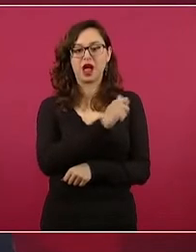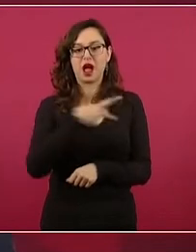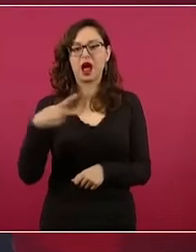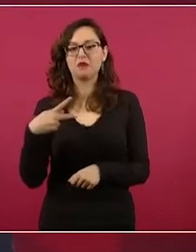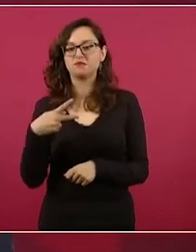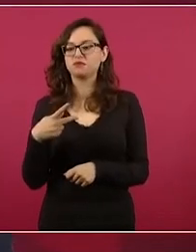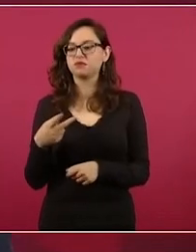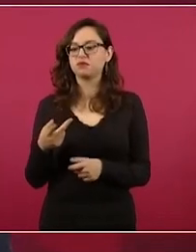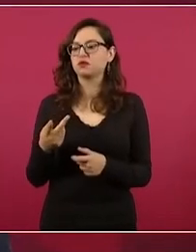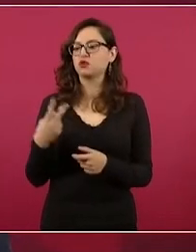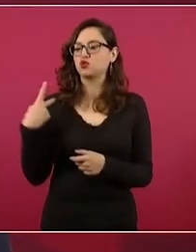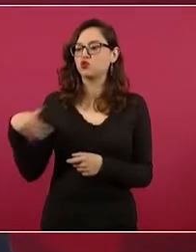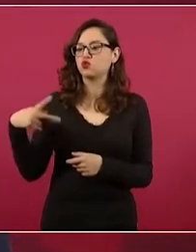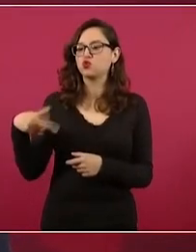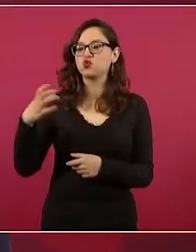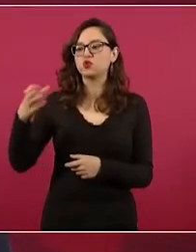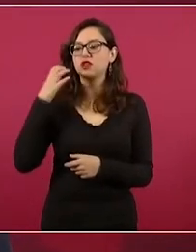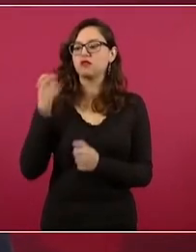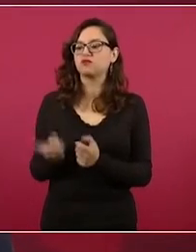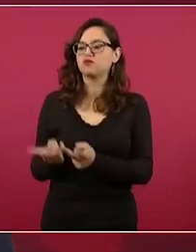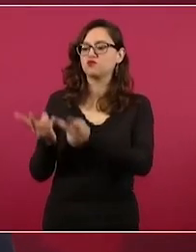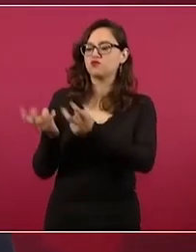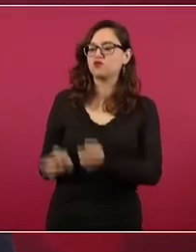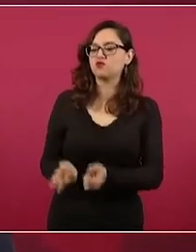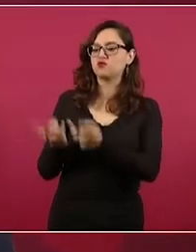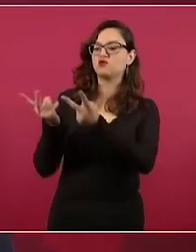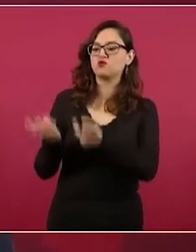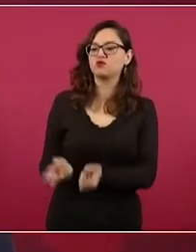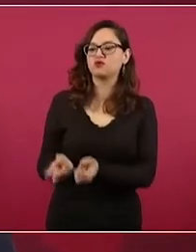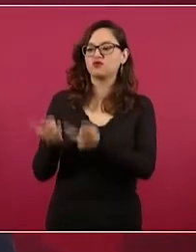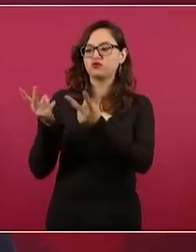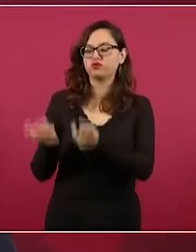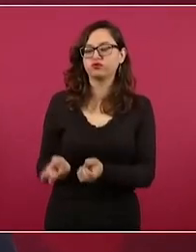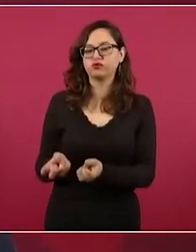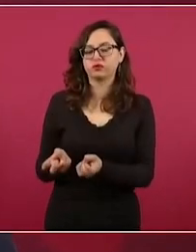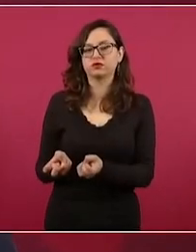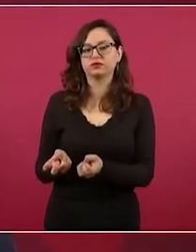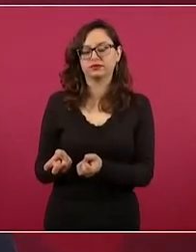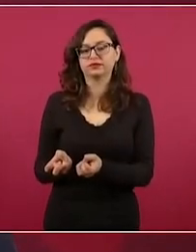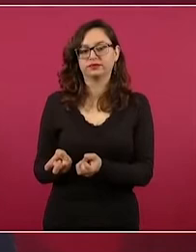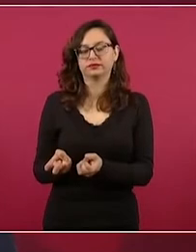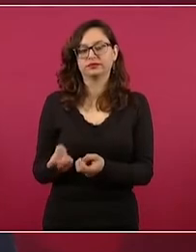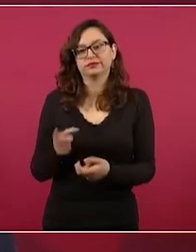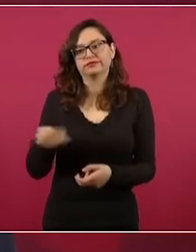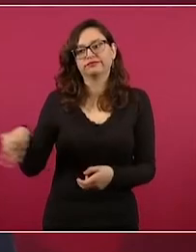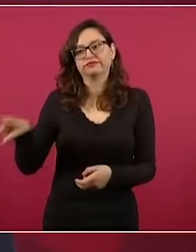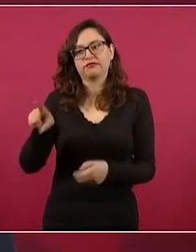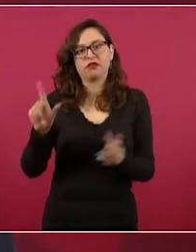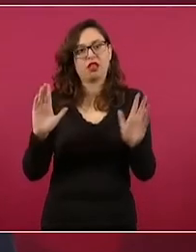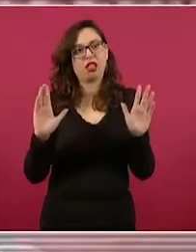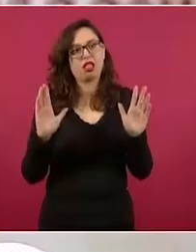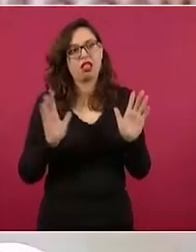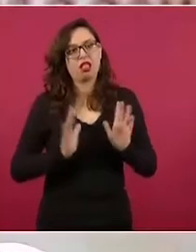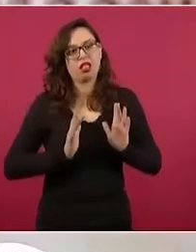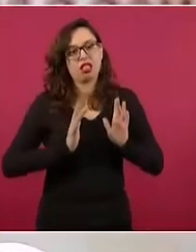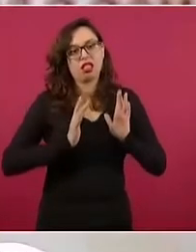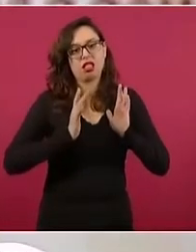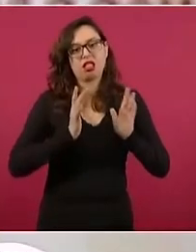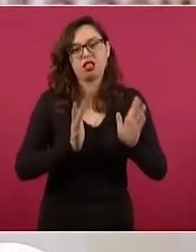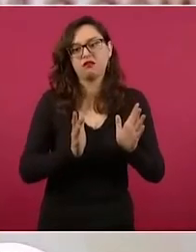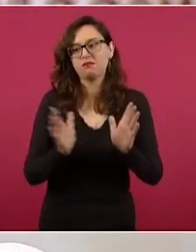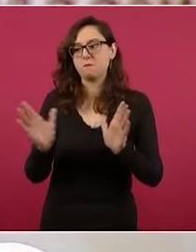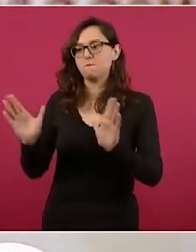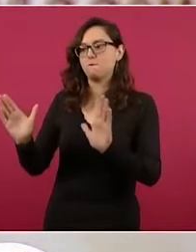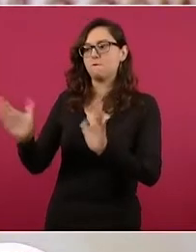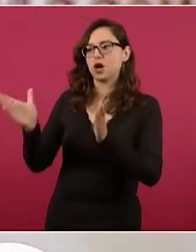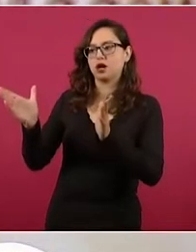la información que hay en los teléfonos celulares de quienes caen en estos engaños, y a